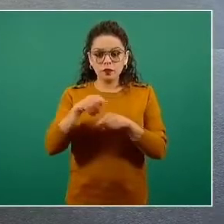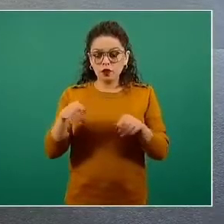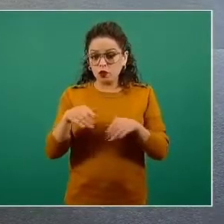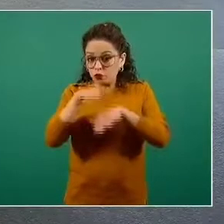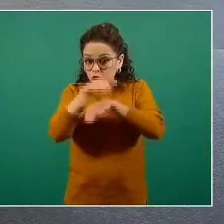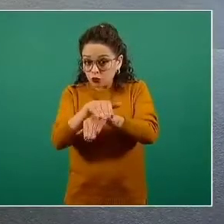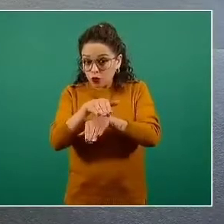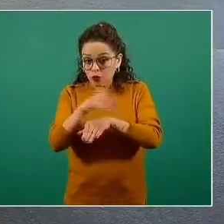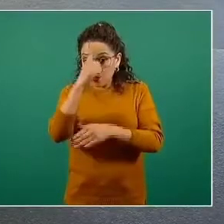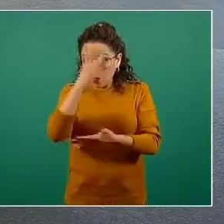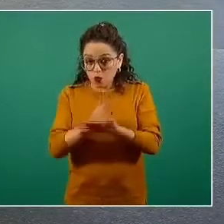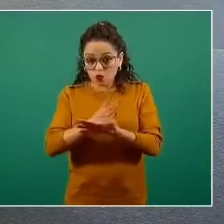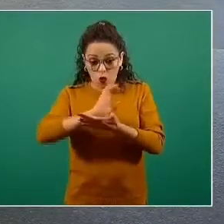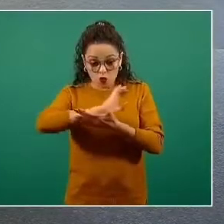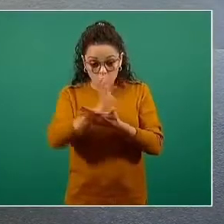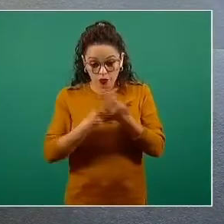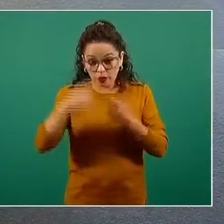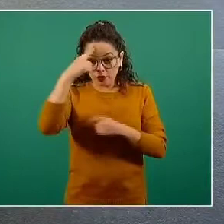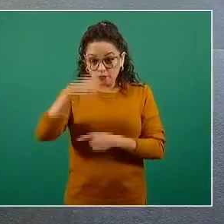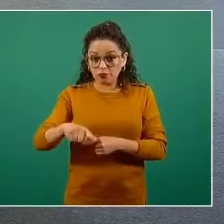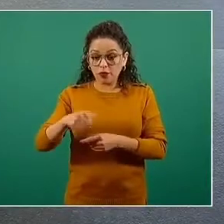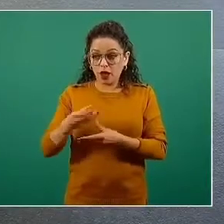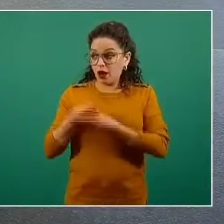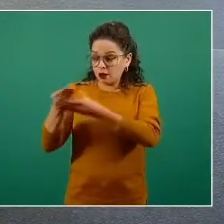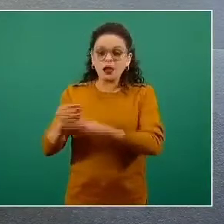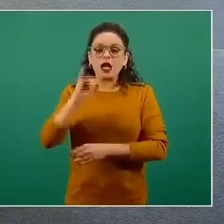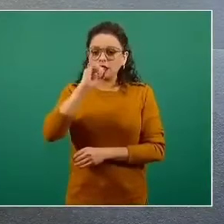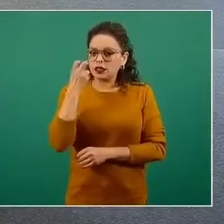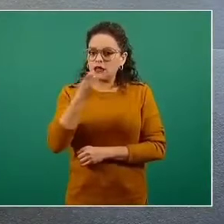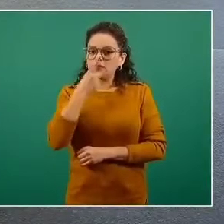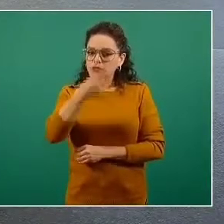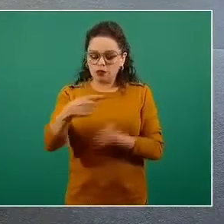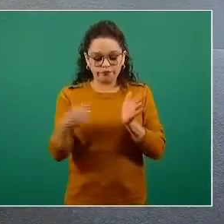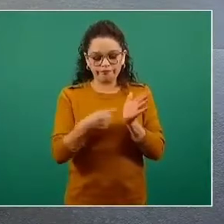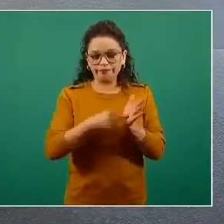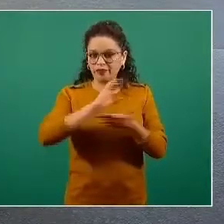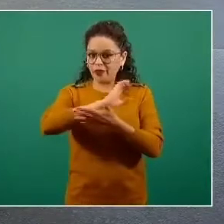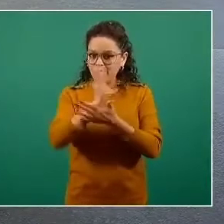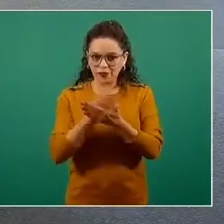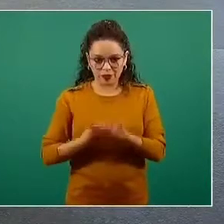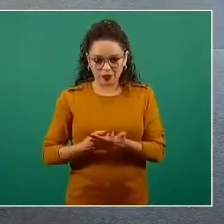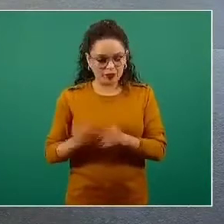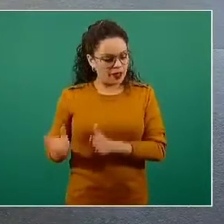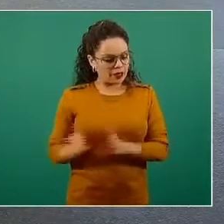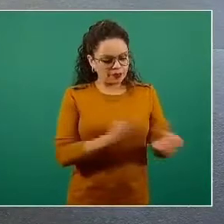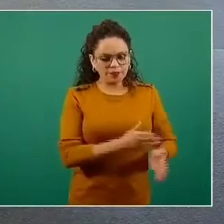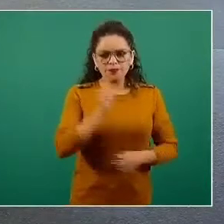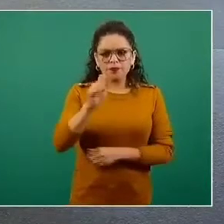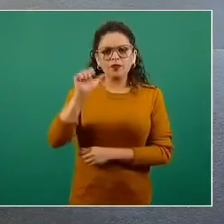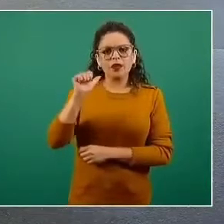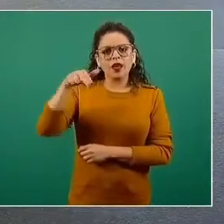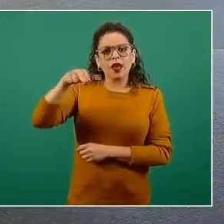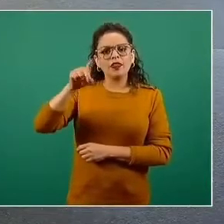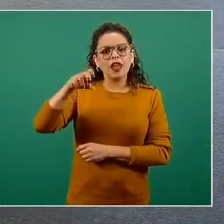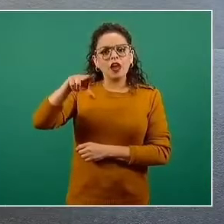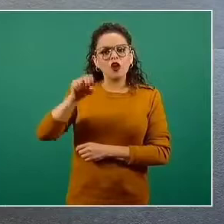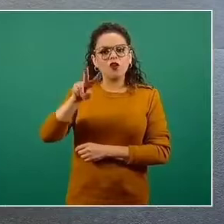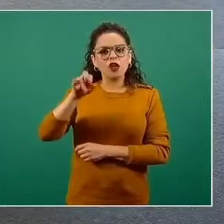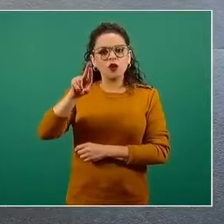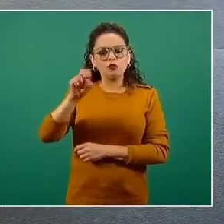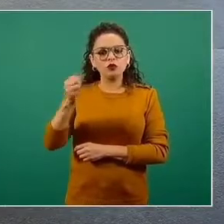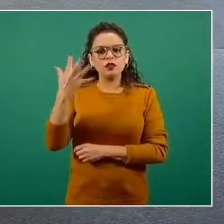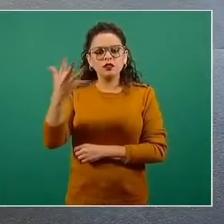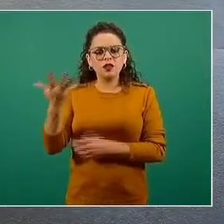contratos. Sí, por entrega. Sí. Es lo que está estipulado en los contratos. Ahora, por otro lado, doctor, ¿cuál es la prevalencia del adenovirus 5 en la población